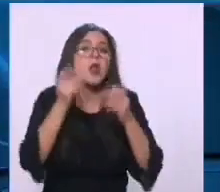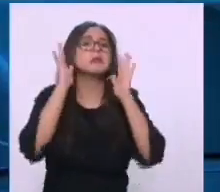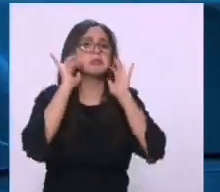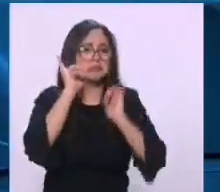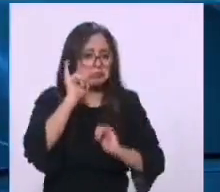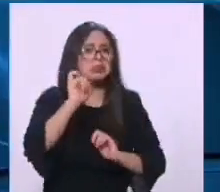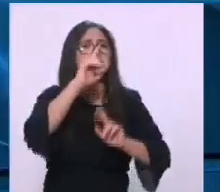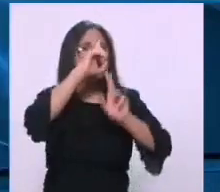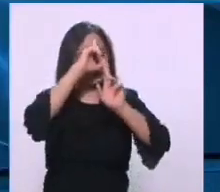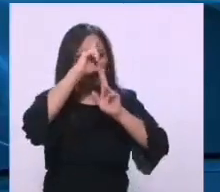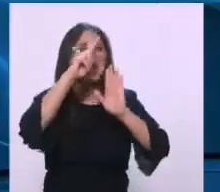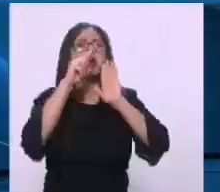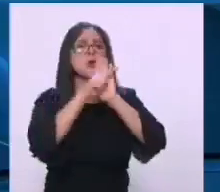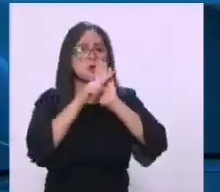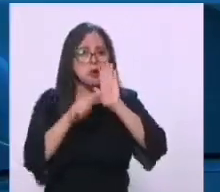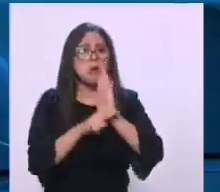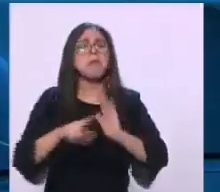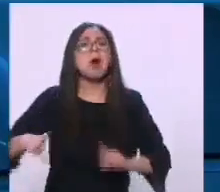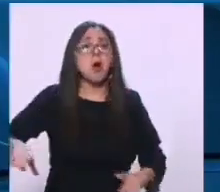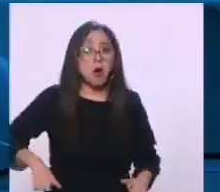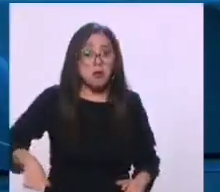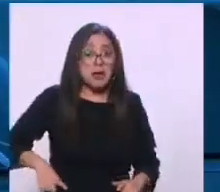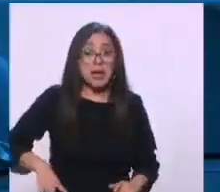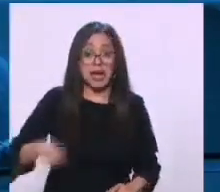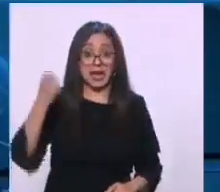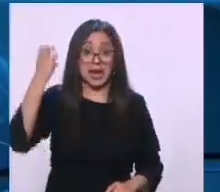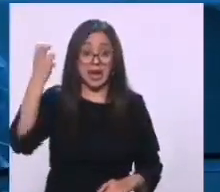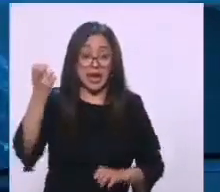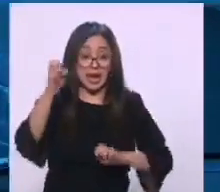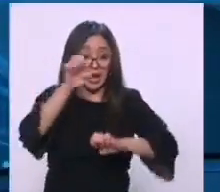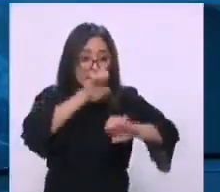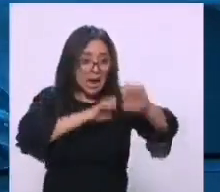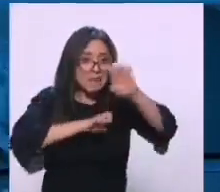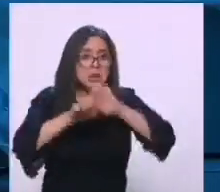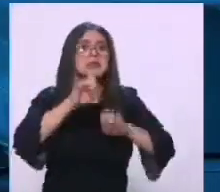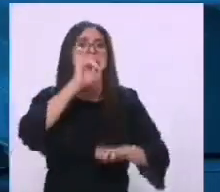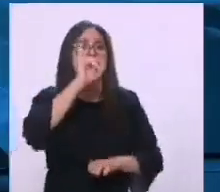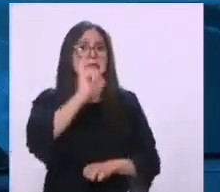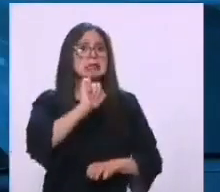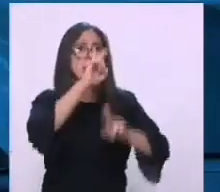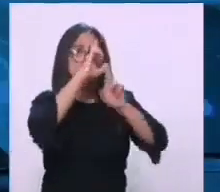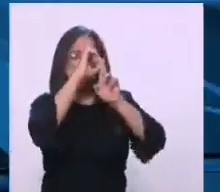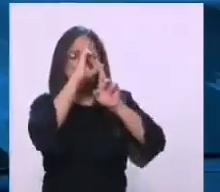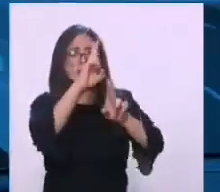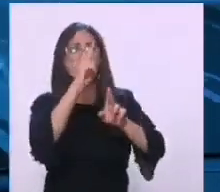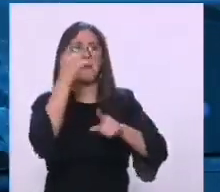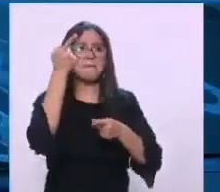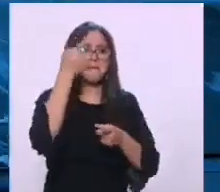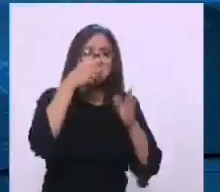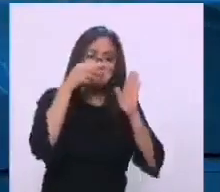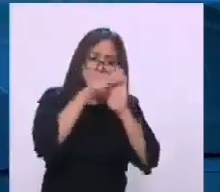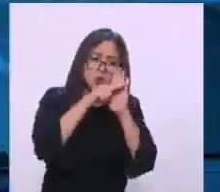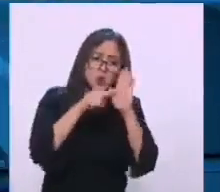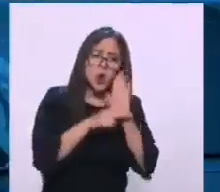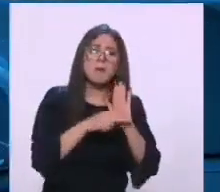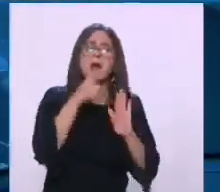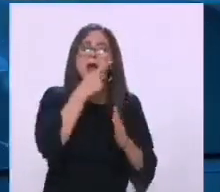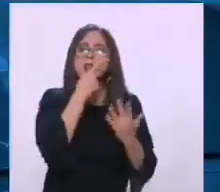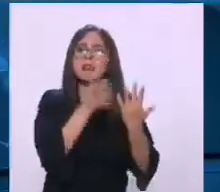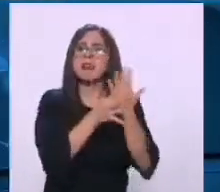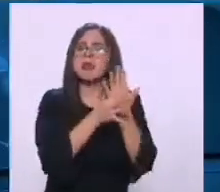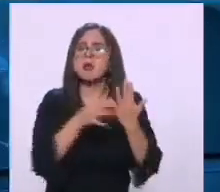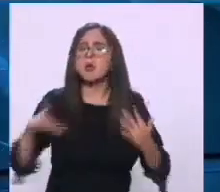el gobierno. Entonces, si han sido tan cuidadosos en respetar lo que se ha indicado por parte del gobierno